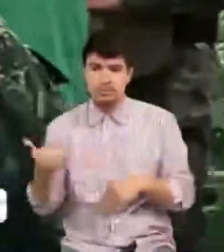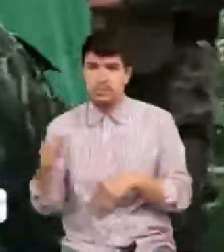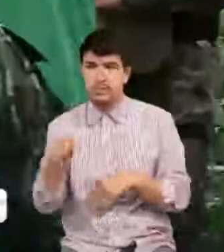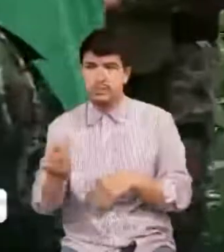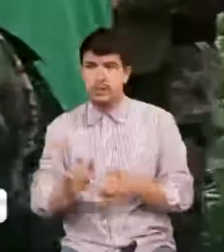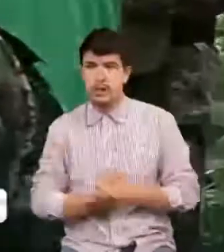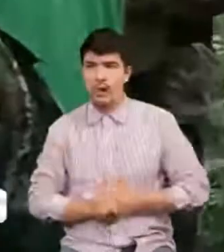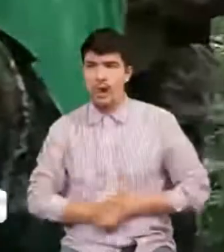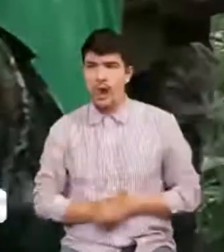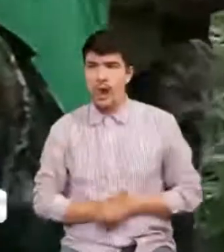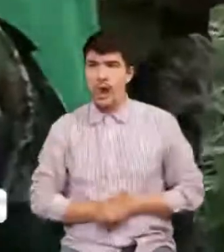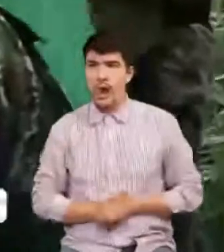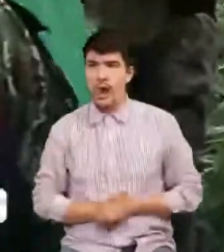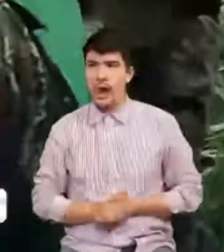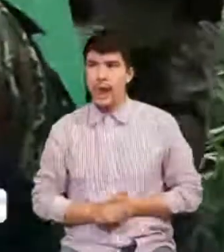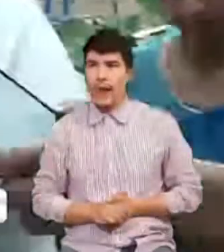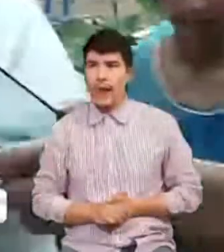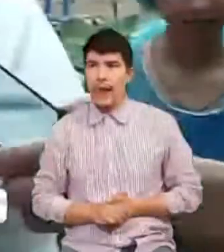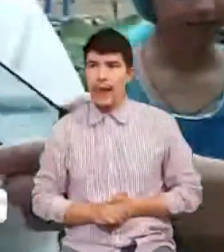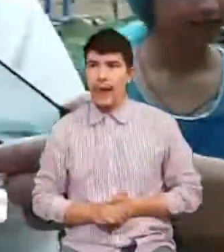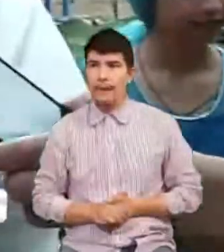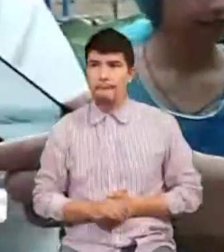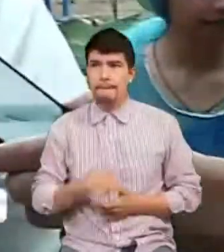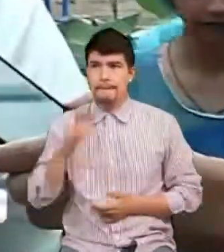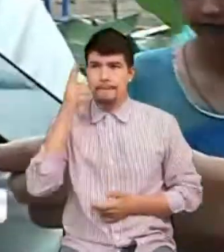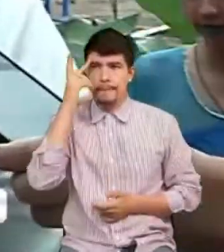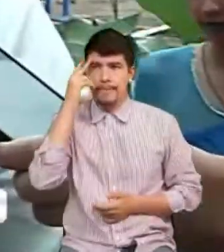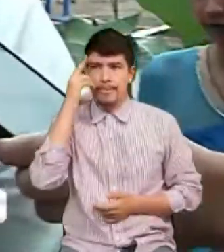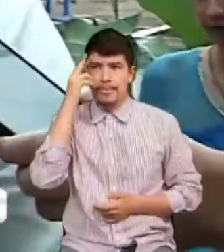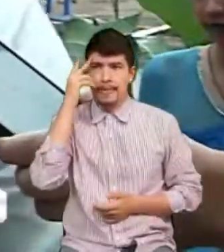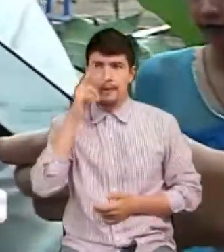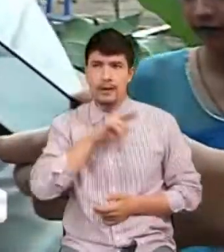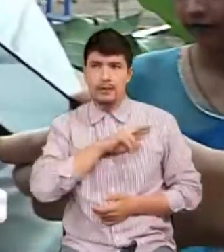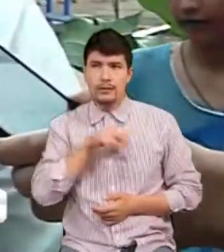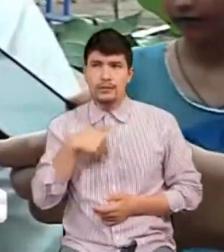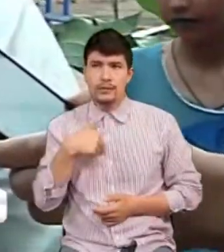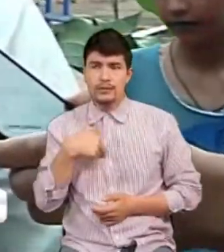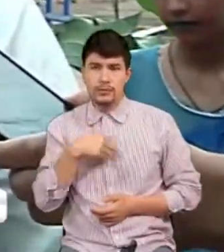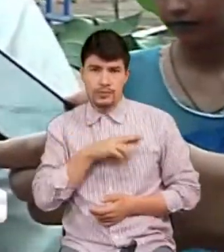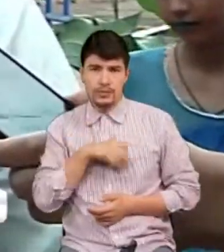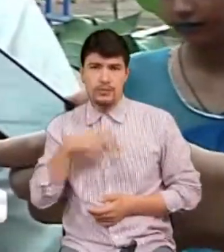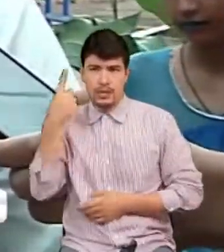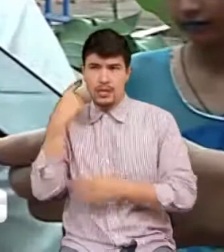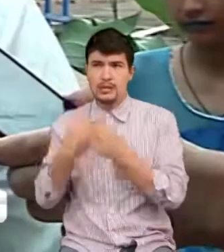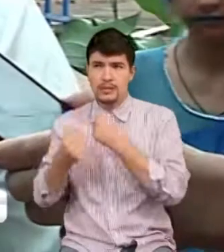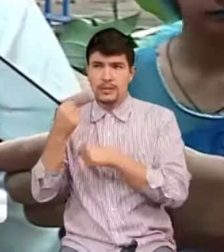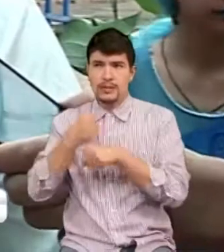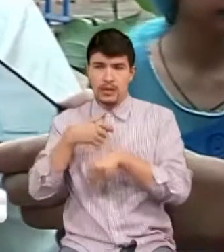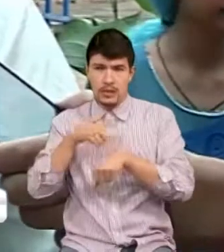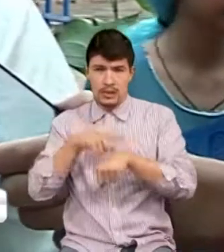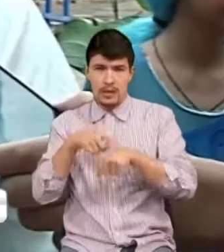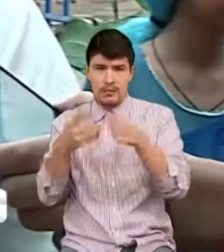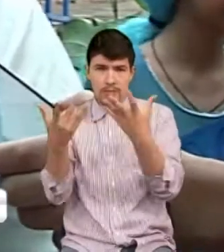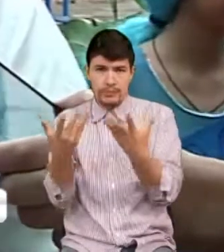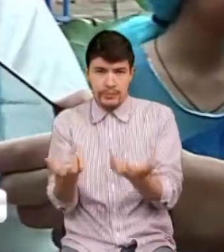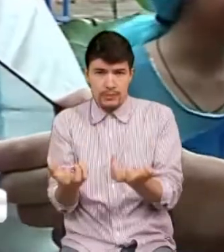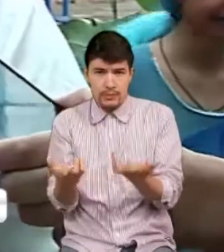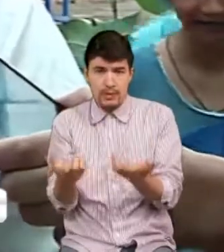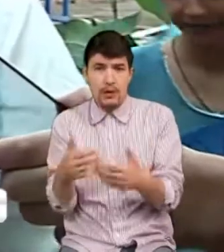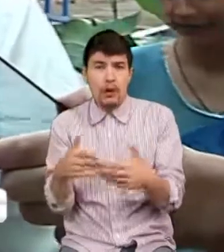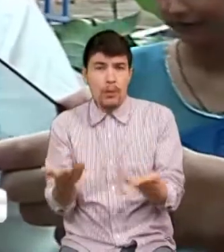concesión. Lógicamente eso nos obliga a hacer lo que ya hicimos el año pasado en época de sequía muy